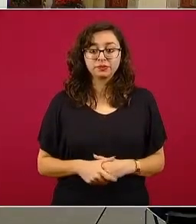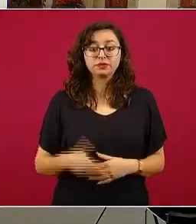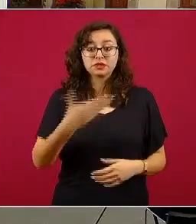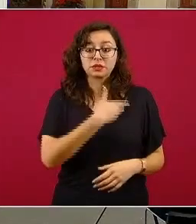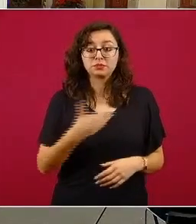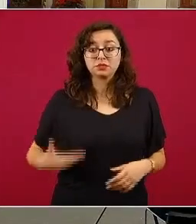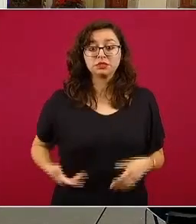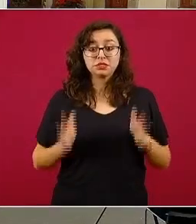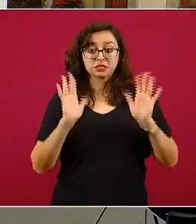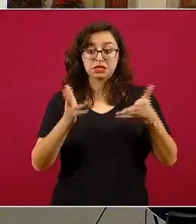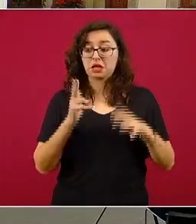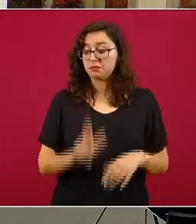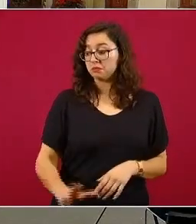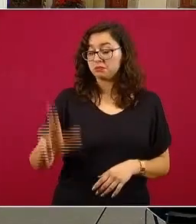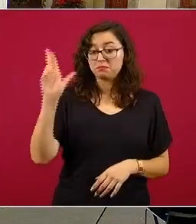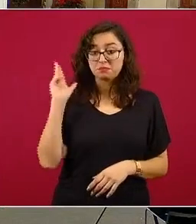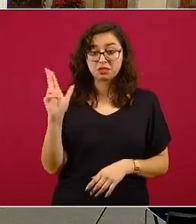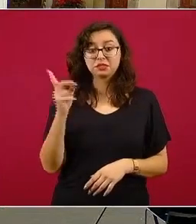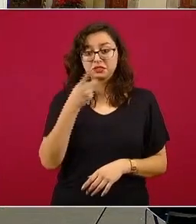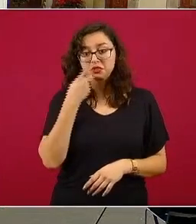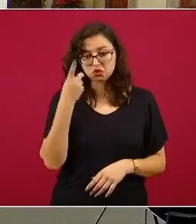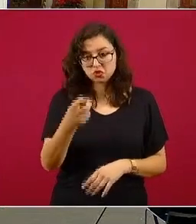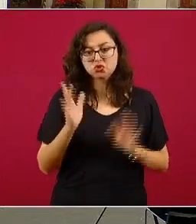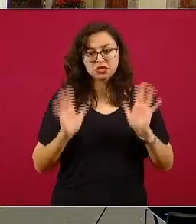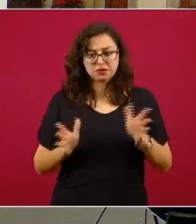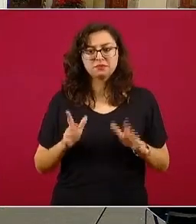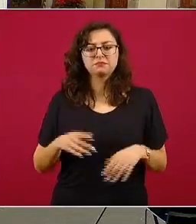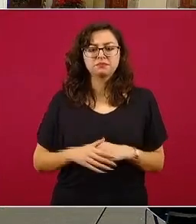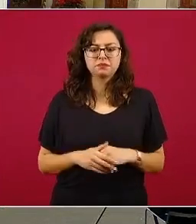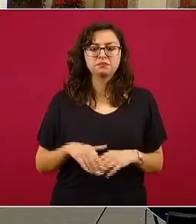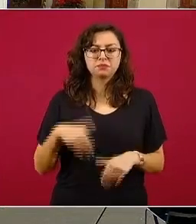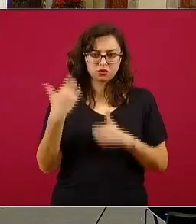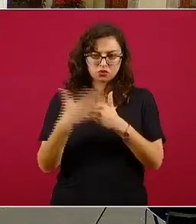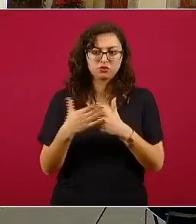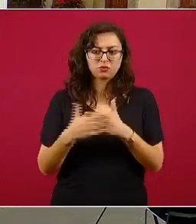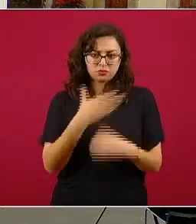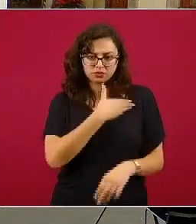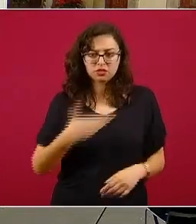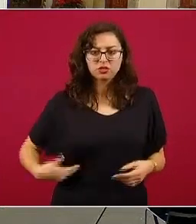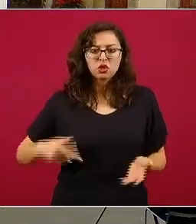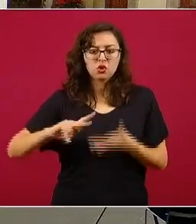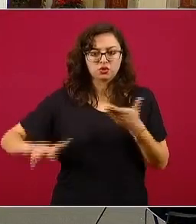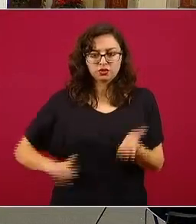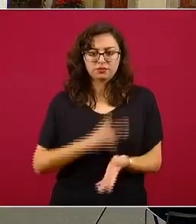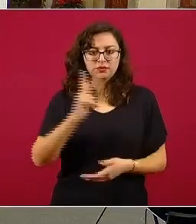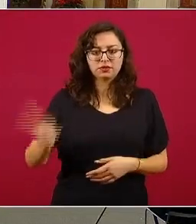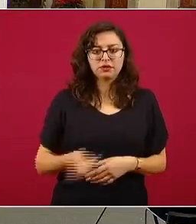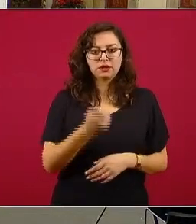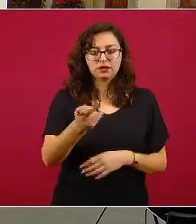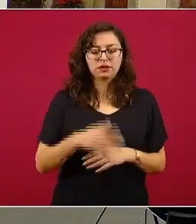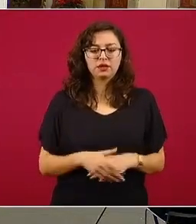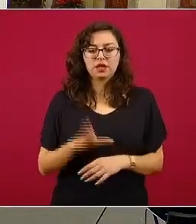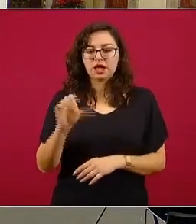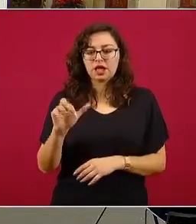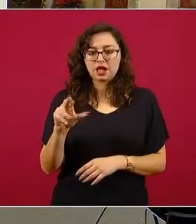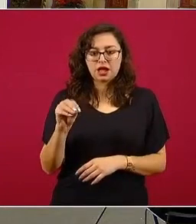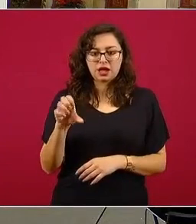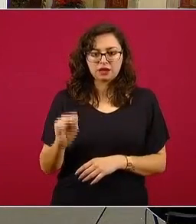comentó el martes, si quieren en la próxima conferencia de prensa le preguntan y ya sobre eso nos vamos. Carlos Avaroa.